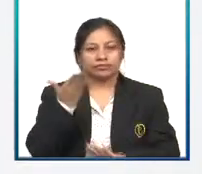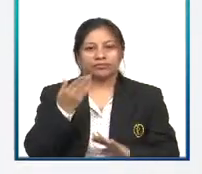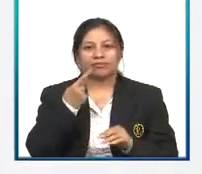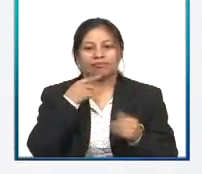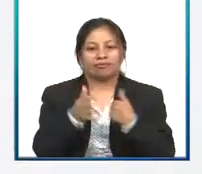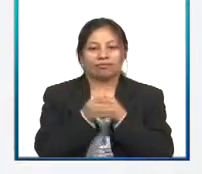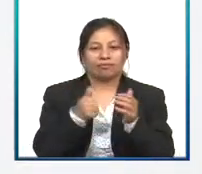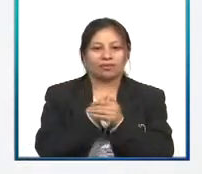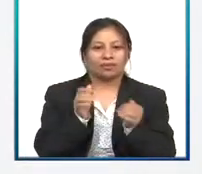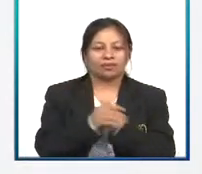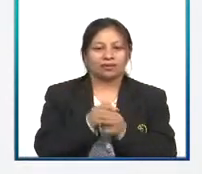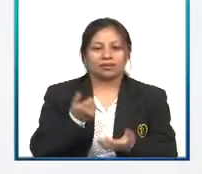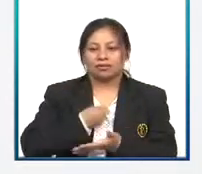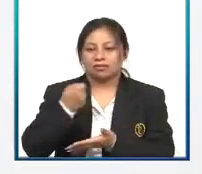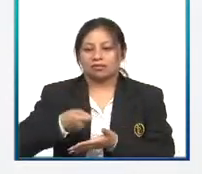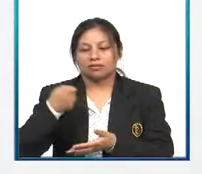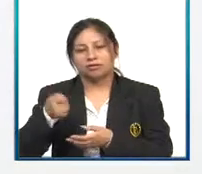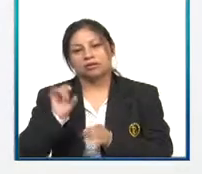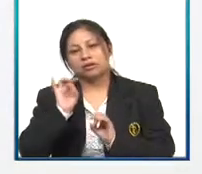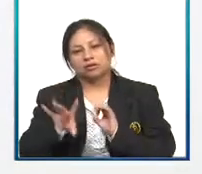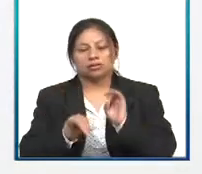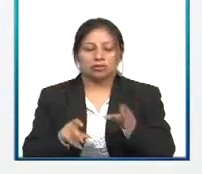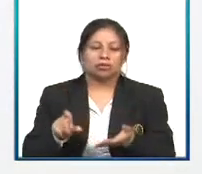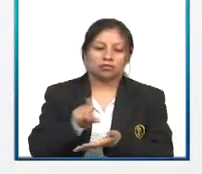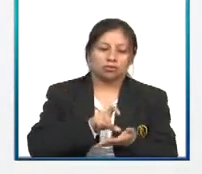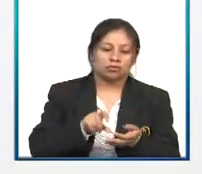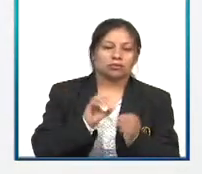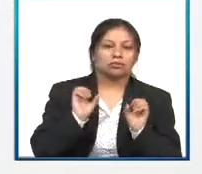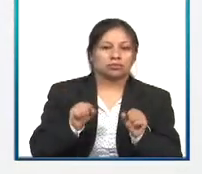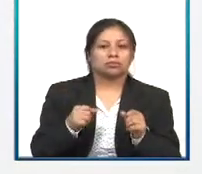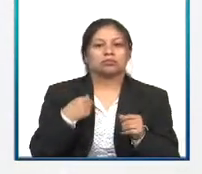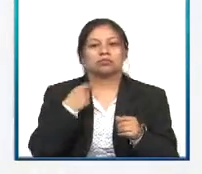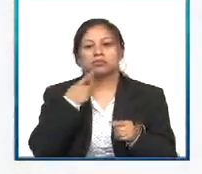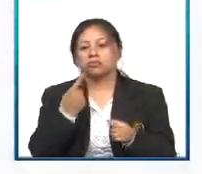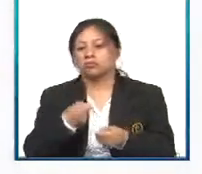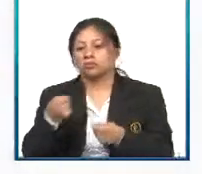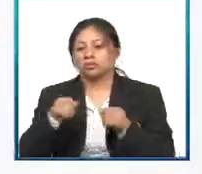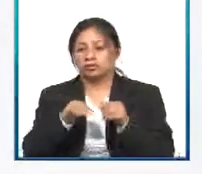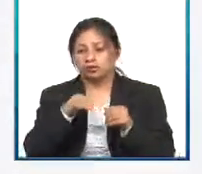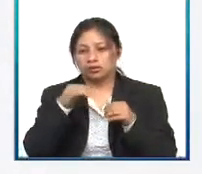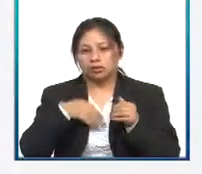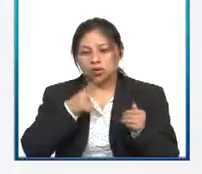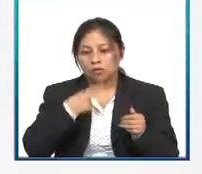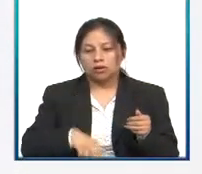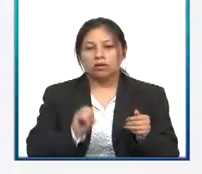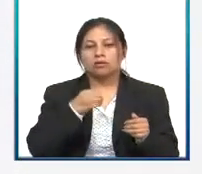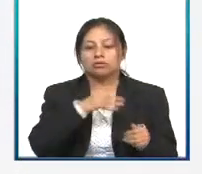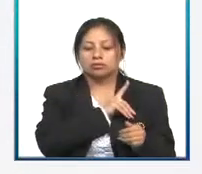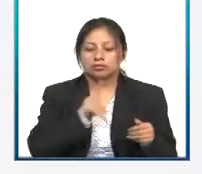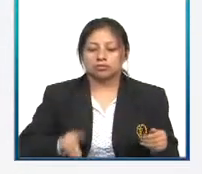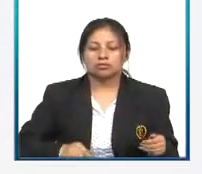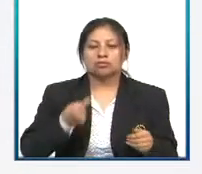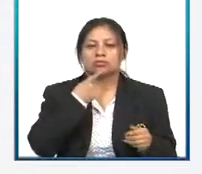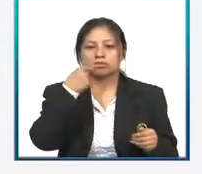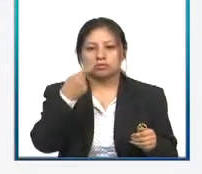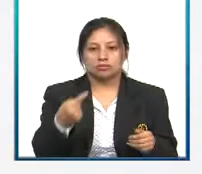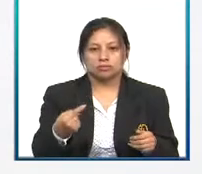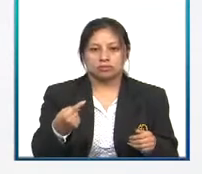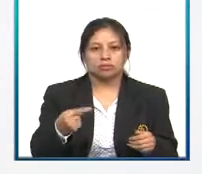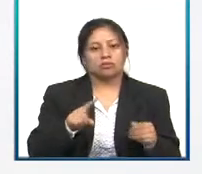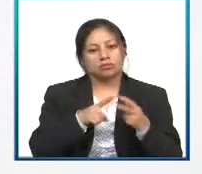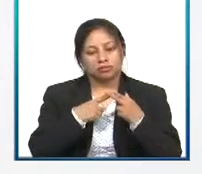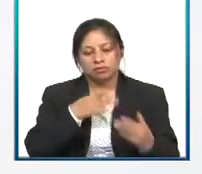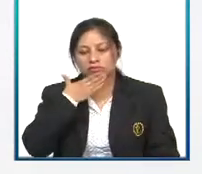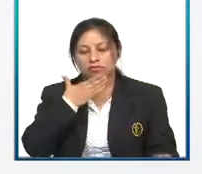la preocupación de tener que pagar a algún establecimiento por la educación de sus hijos. A los diputados pues les queremos decir y